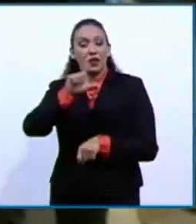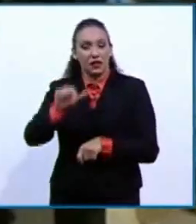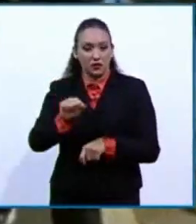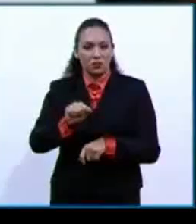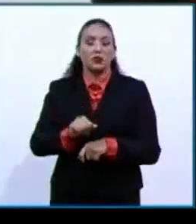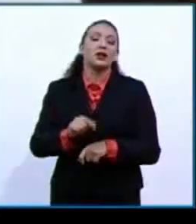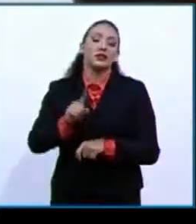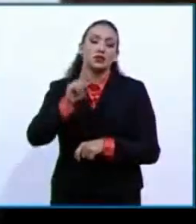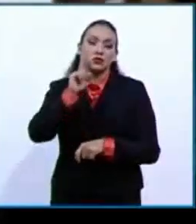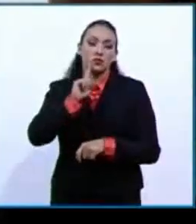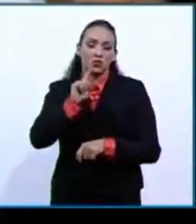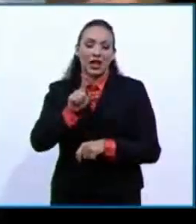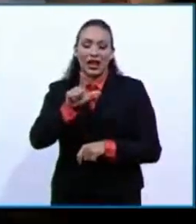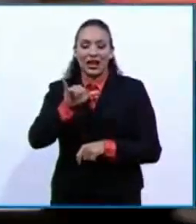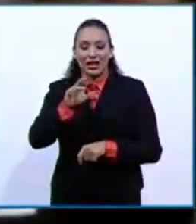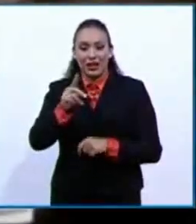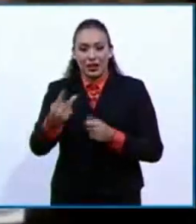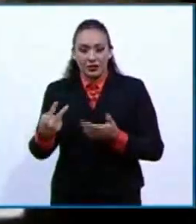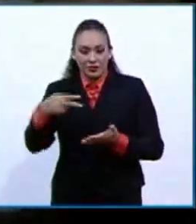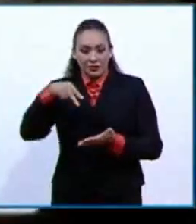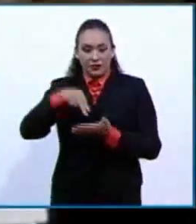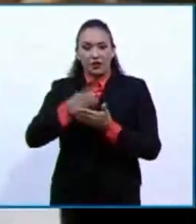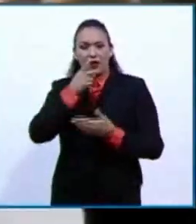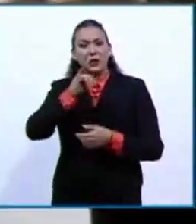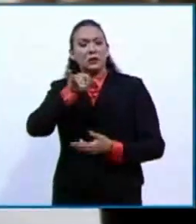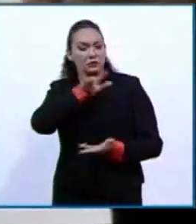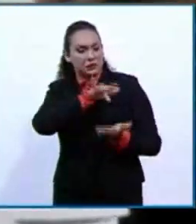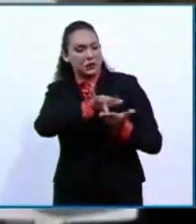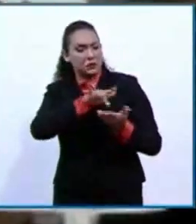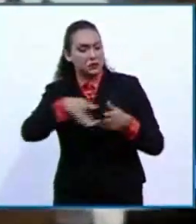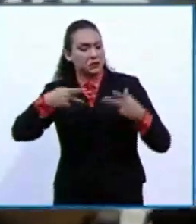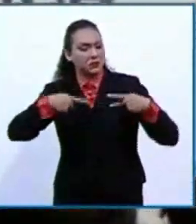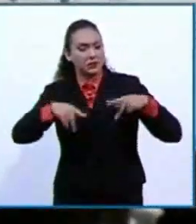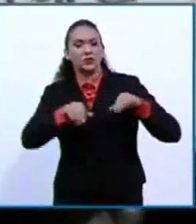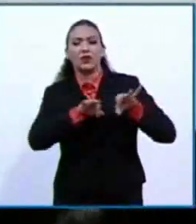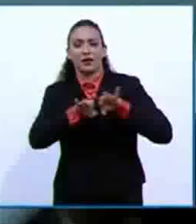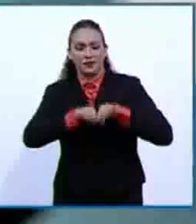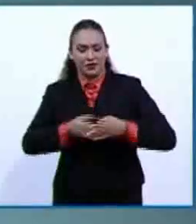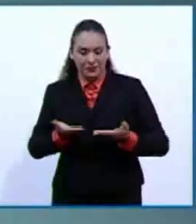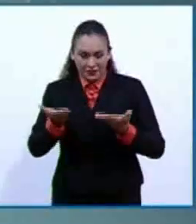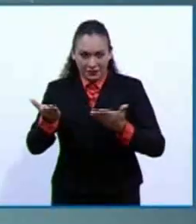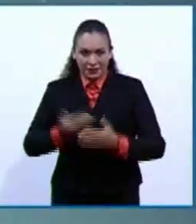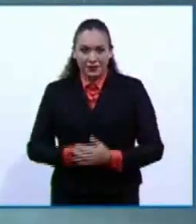López Benítez salió a manifestar su apoyo a los trabajadores. Escuchemos.